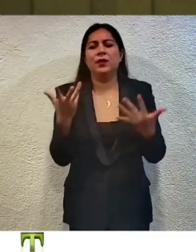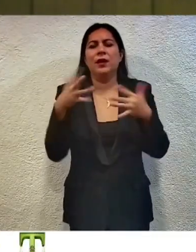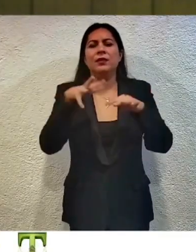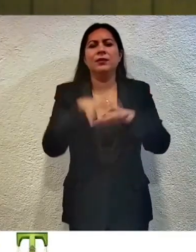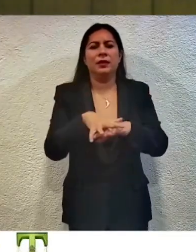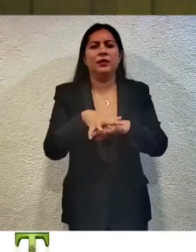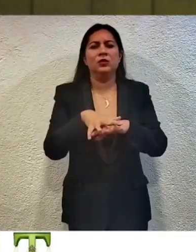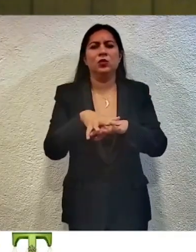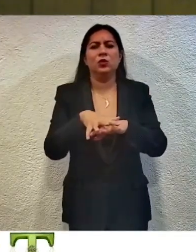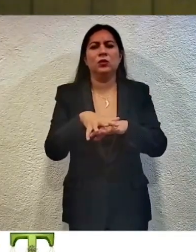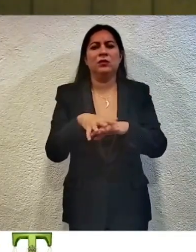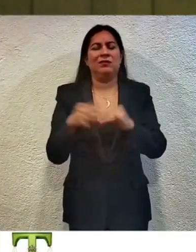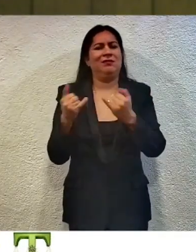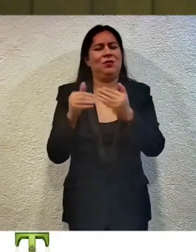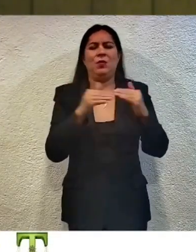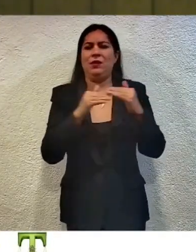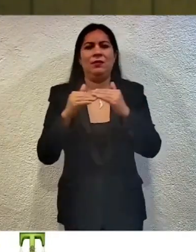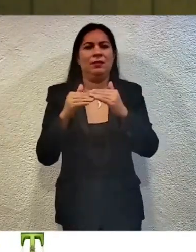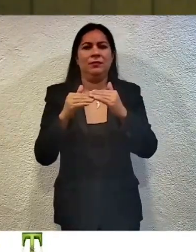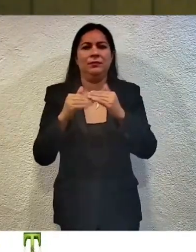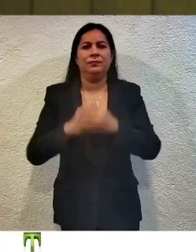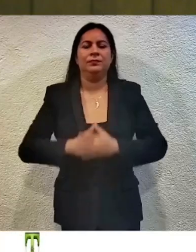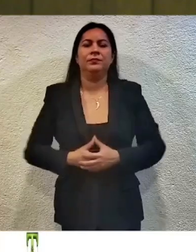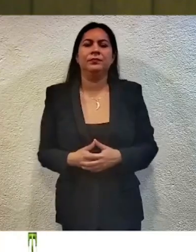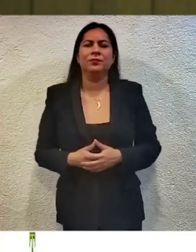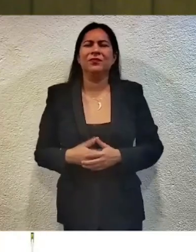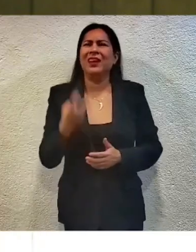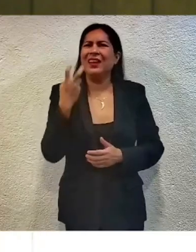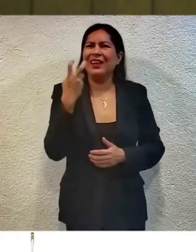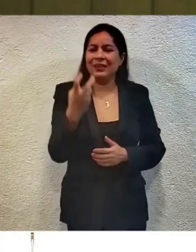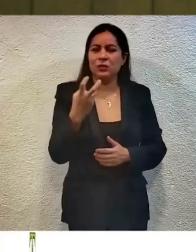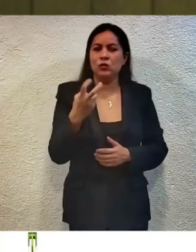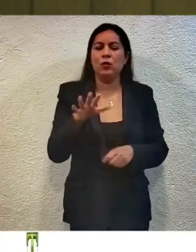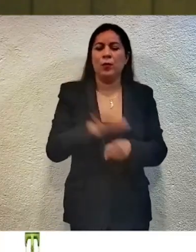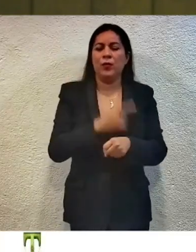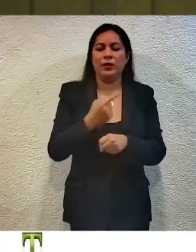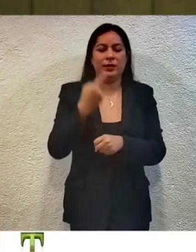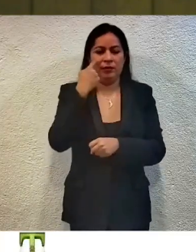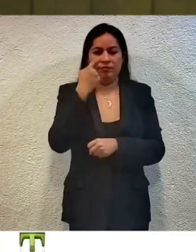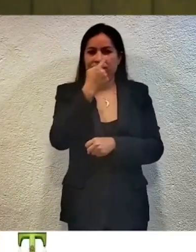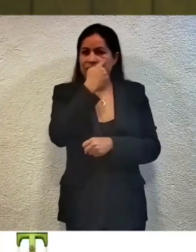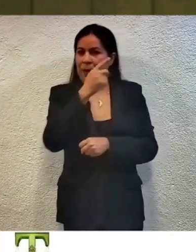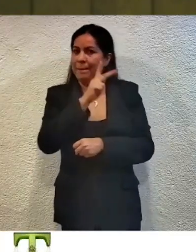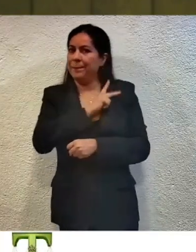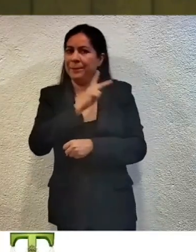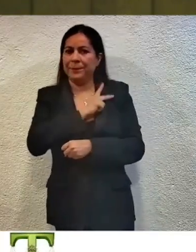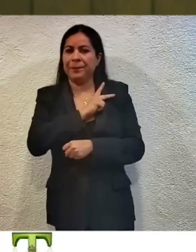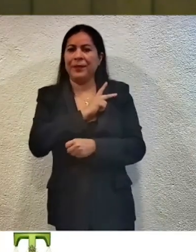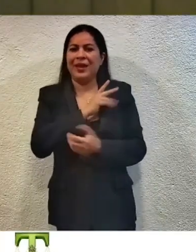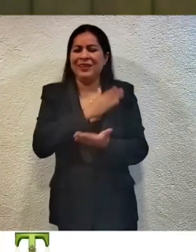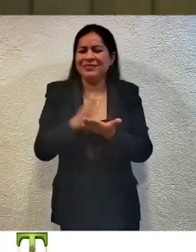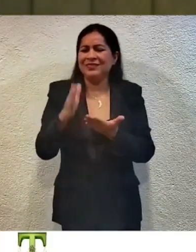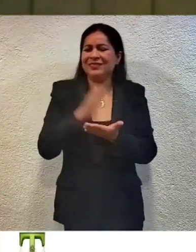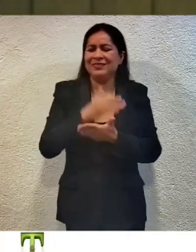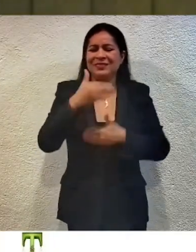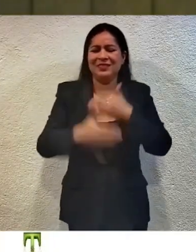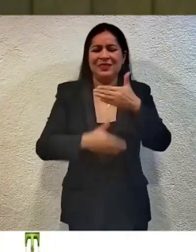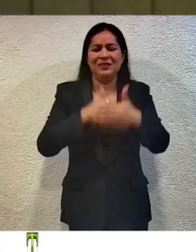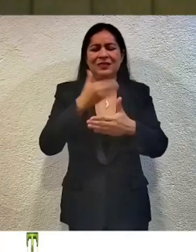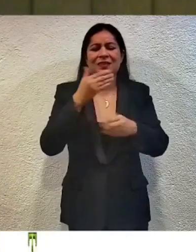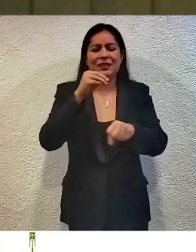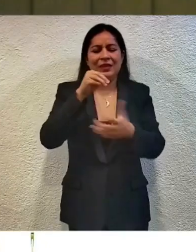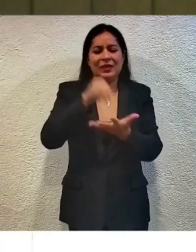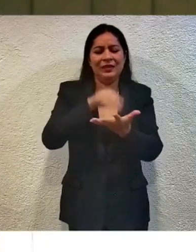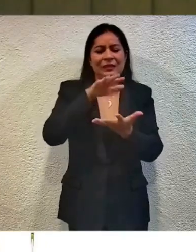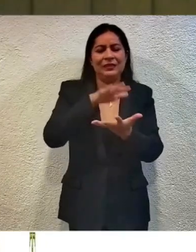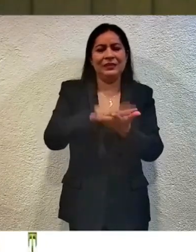integración paritaria. Esto porque desde mi perspectiva se aparta del procedimiento